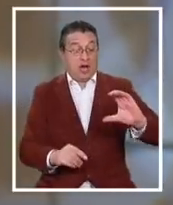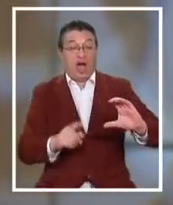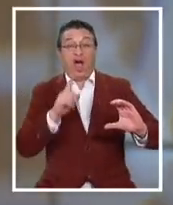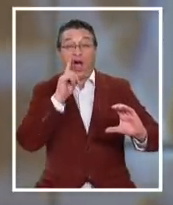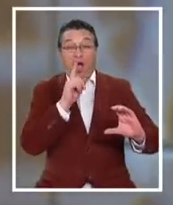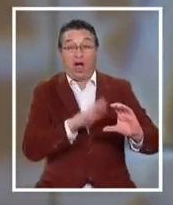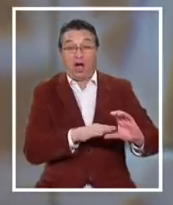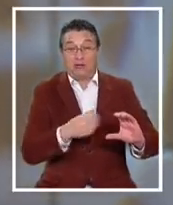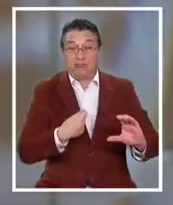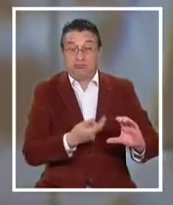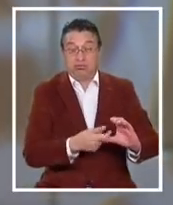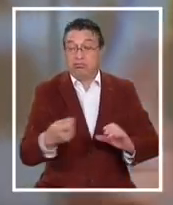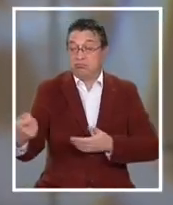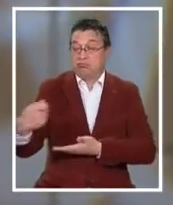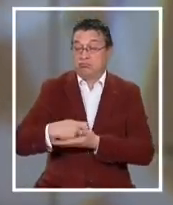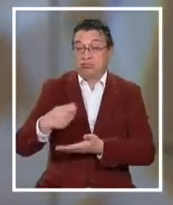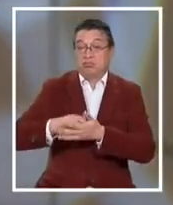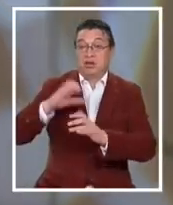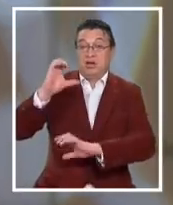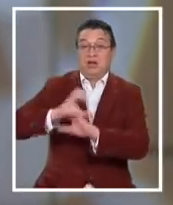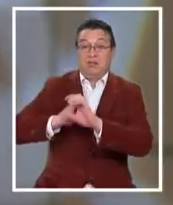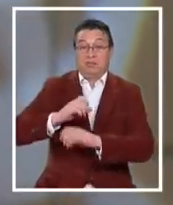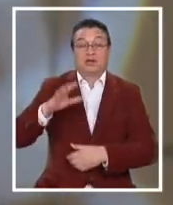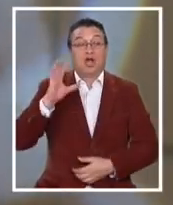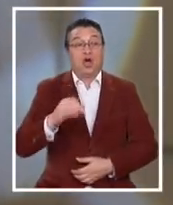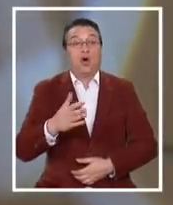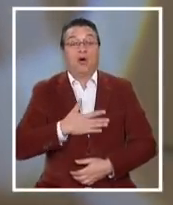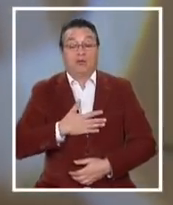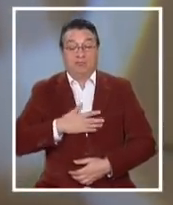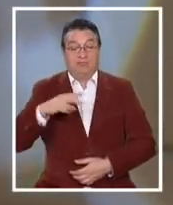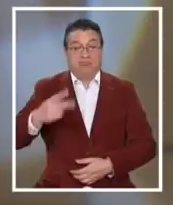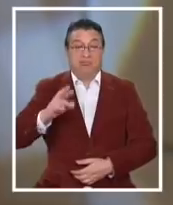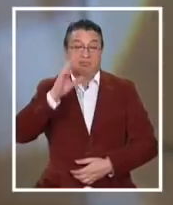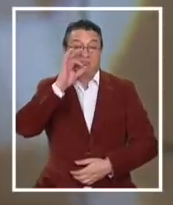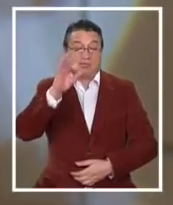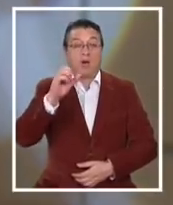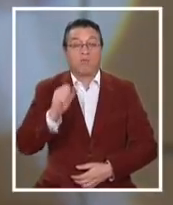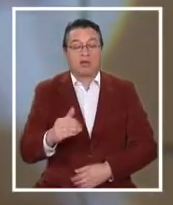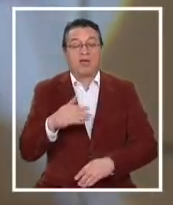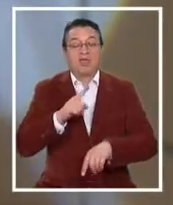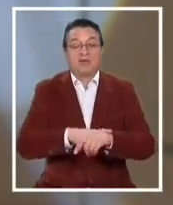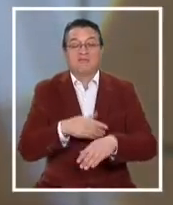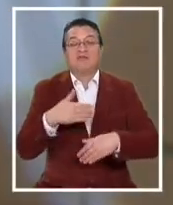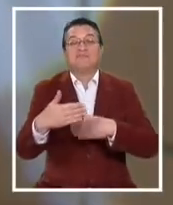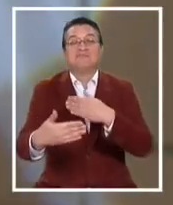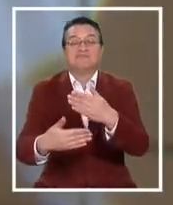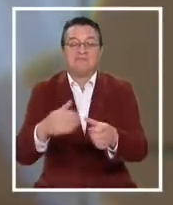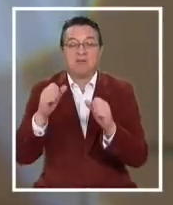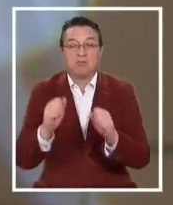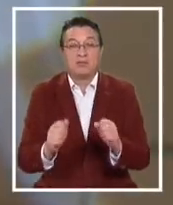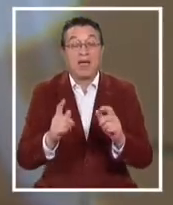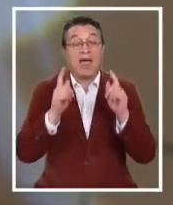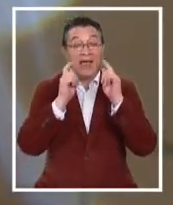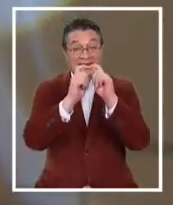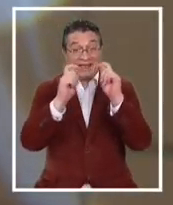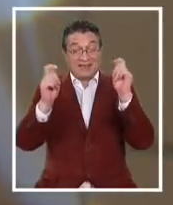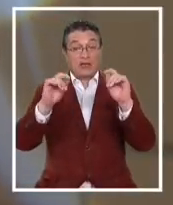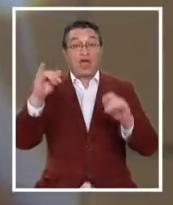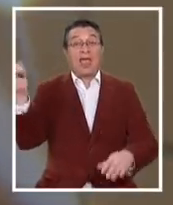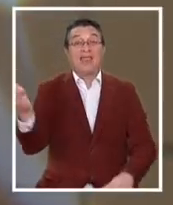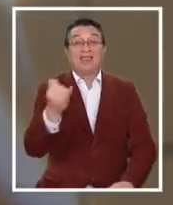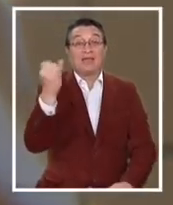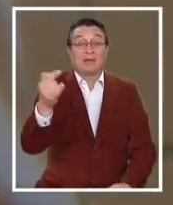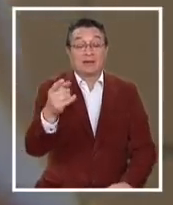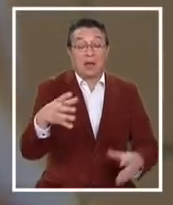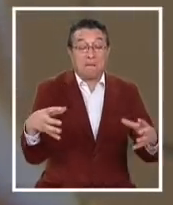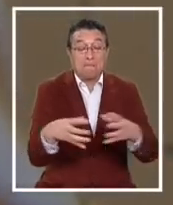más dinero, que están financiadas o por grandes empresarios o que tienen patrimonio propio, puedan sostenerse en el tiempo. Y que las candidaturas de independientes,